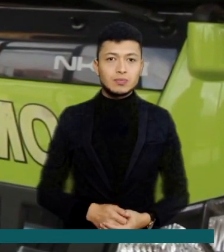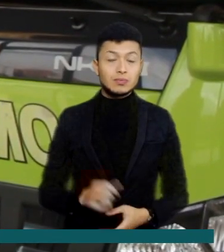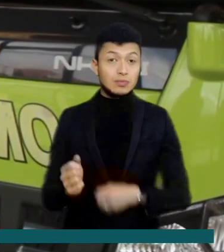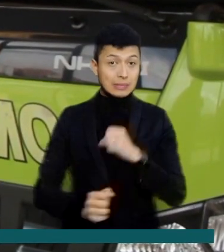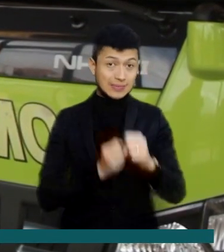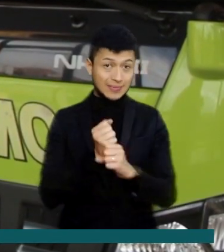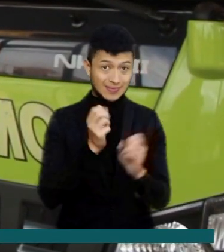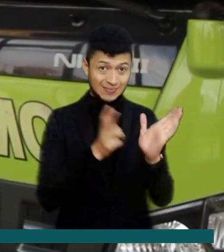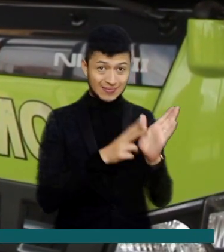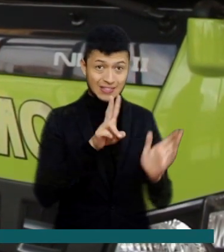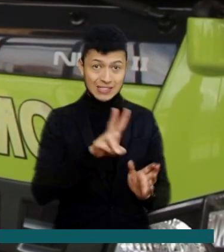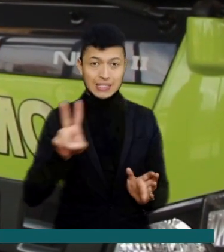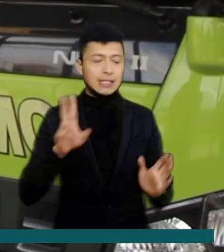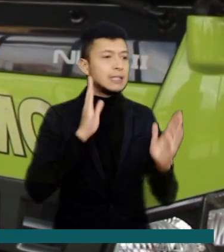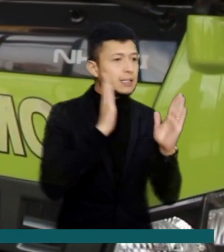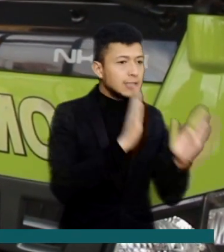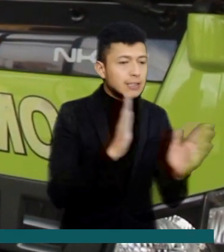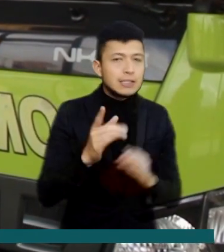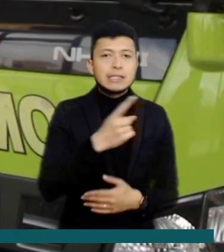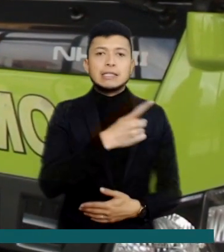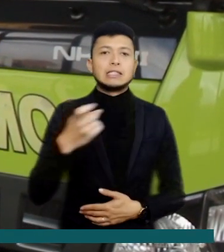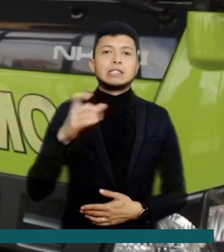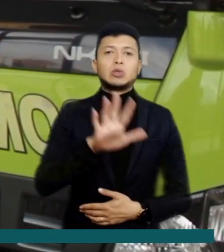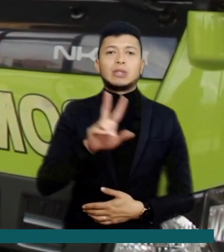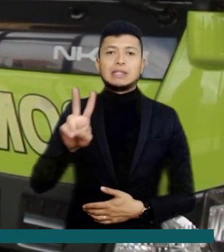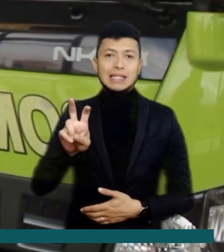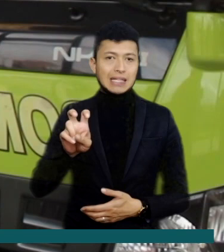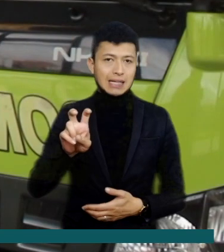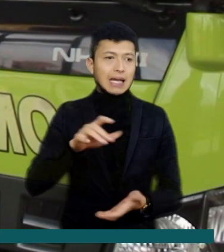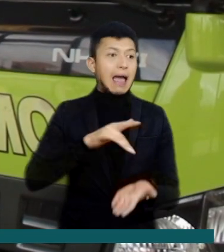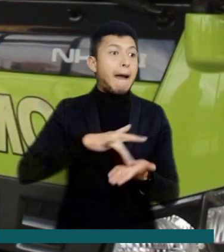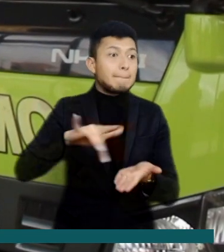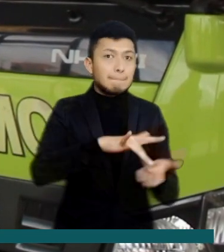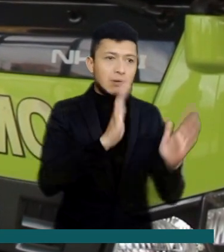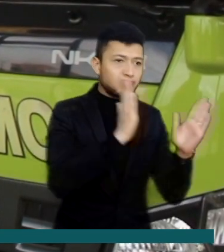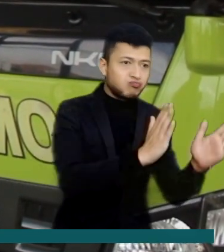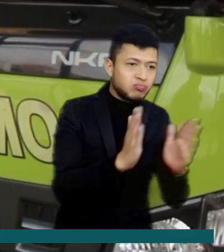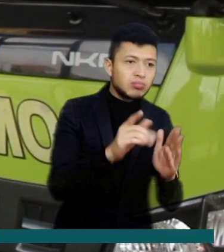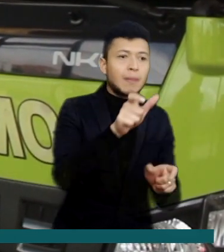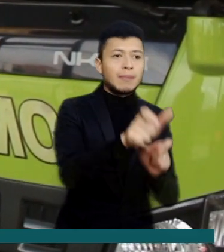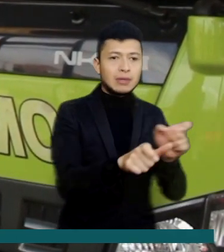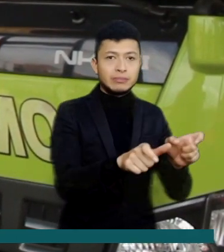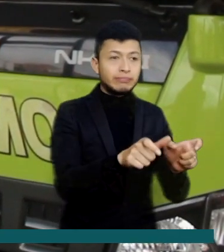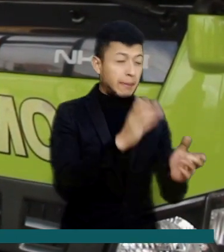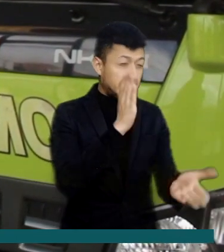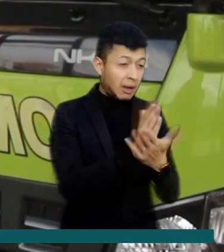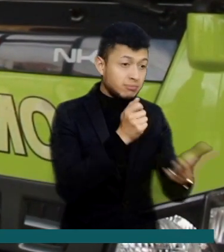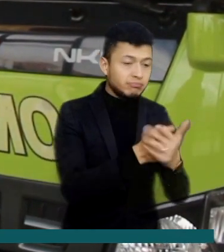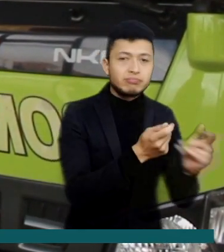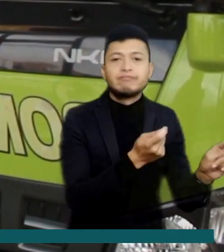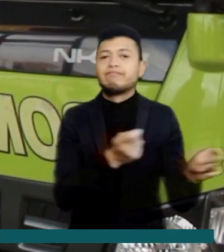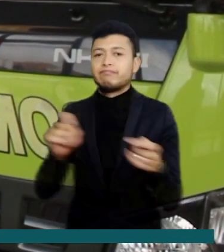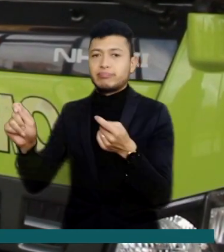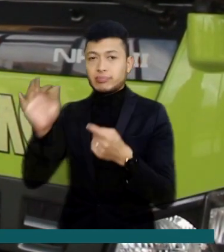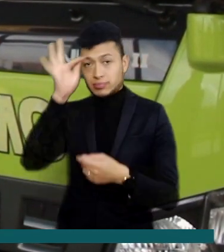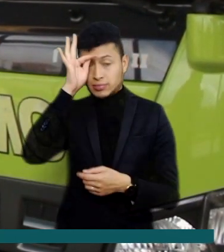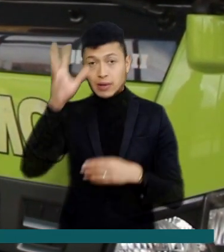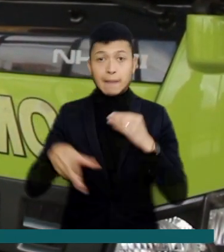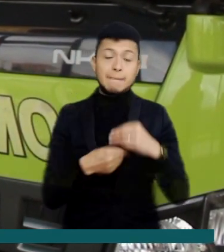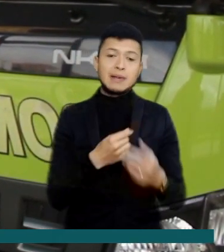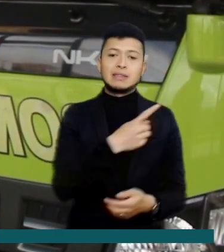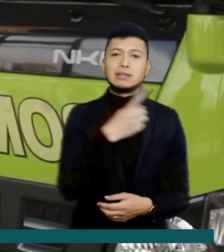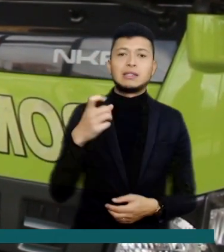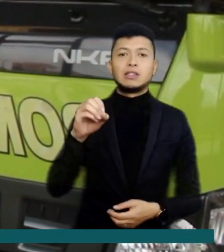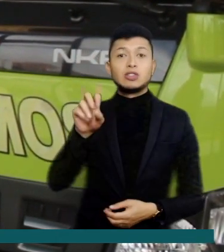2022 hemos atendido 157 emergencias que han requerido traslado de pacientes y 107 accidentes de tránsito